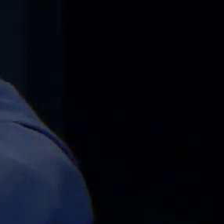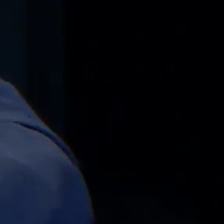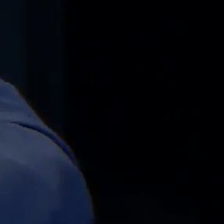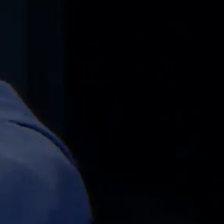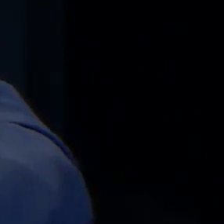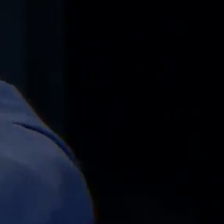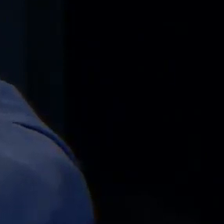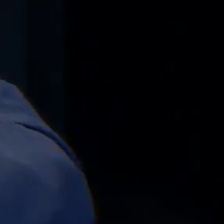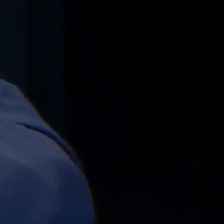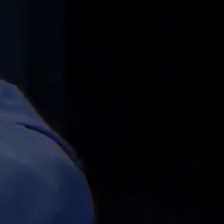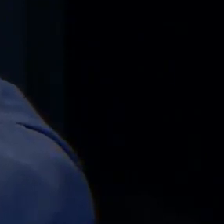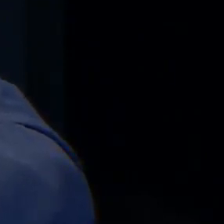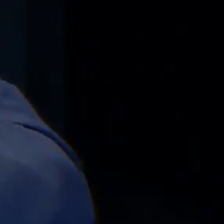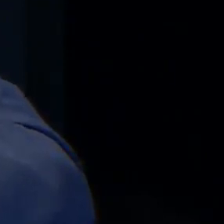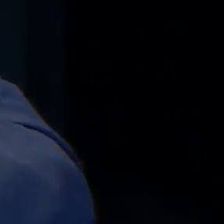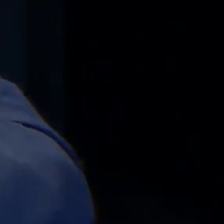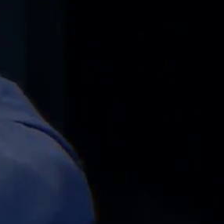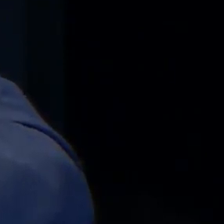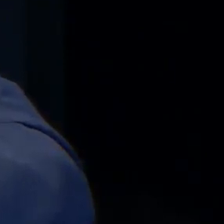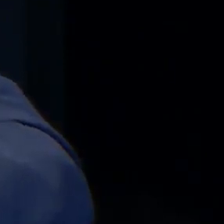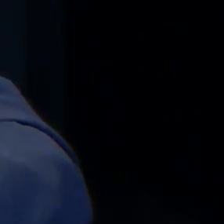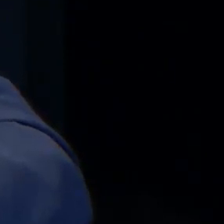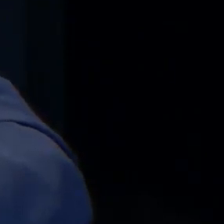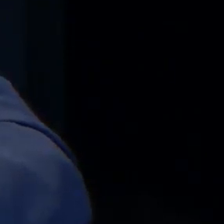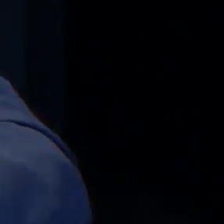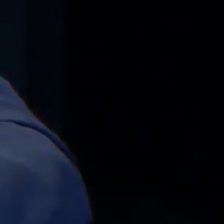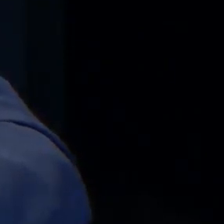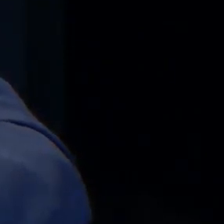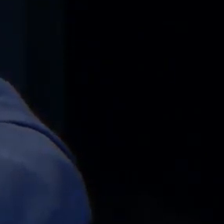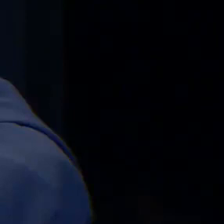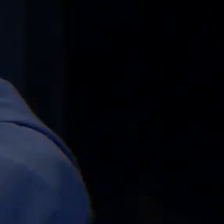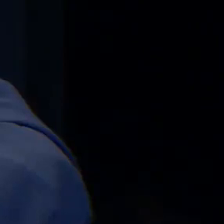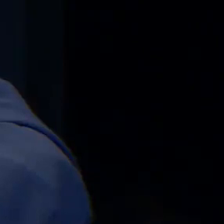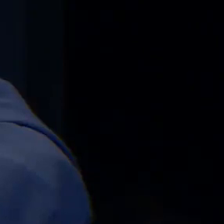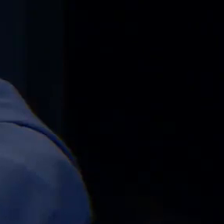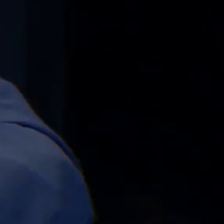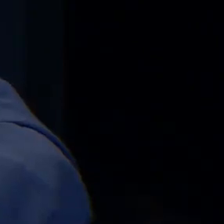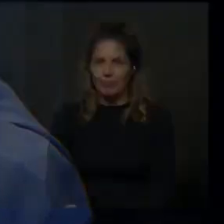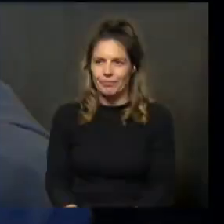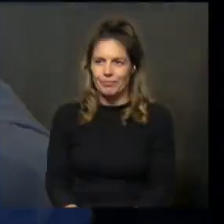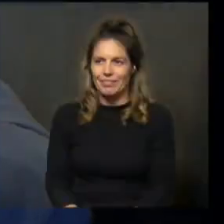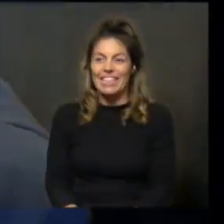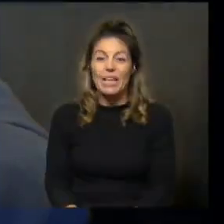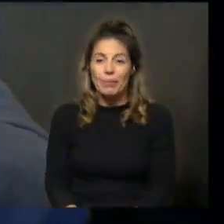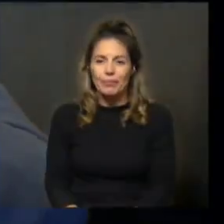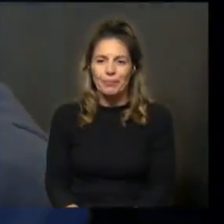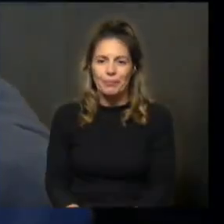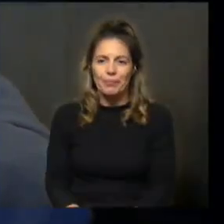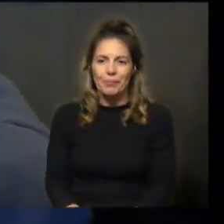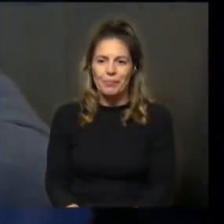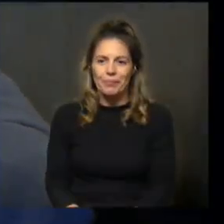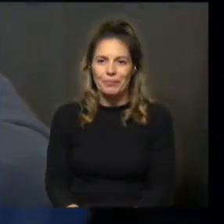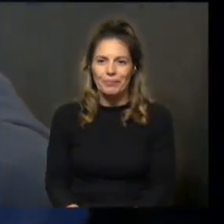recordamos permanentemente y creo que es un tema que aparte de ser muy sensible es un tema que debe ser recordado permanentemente